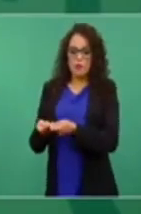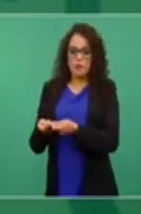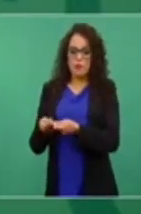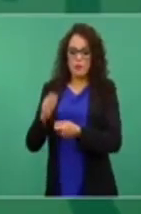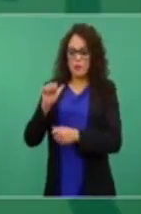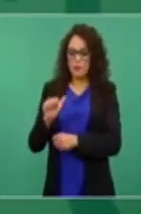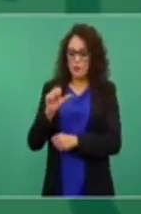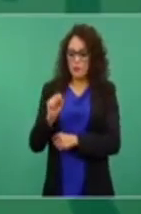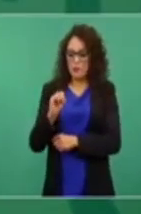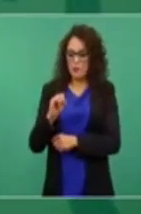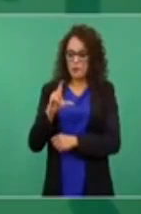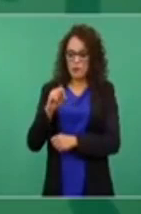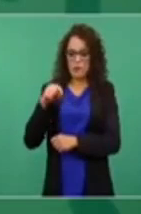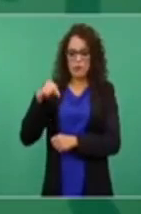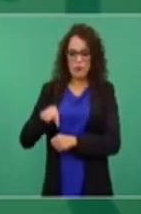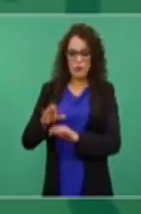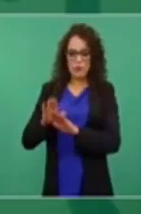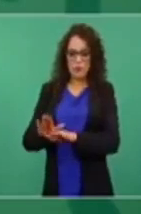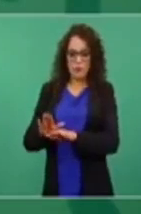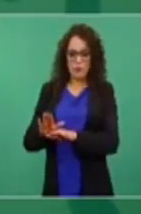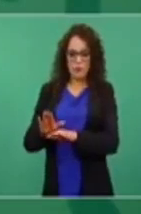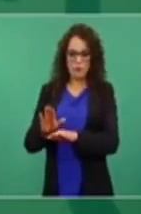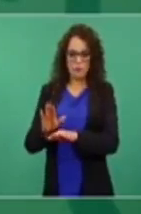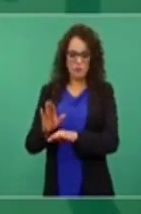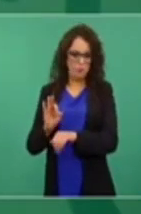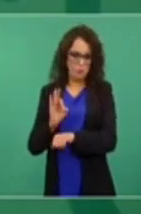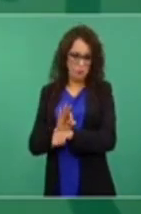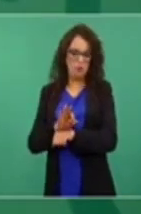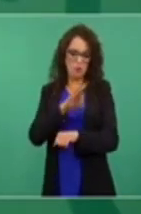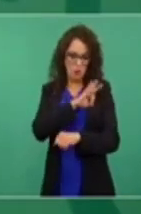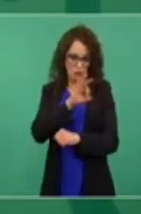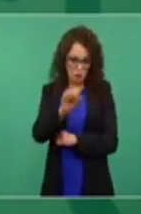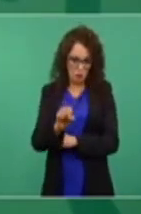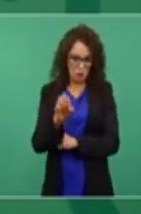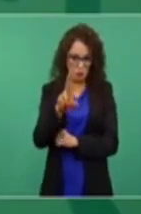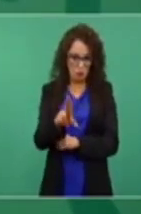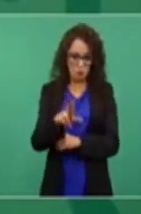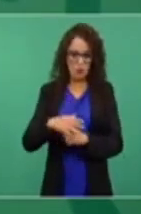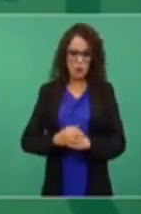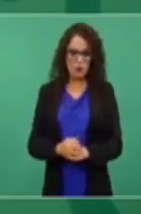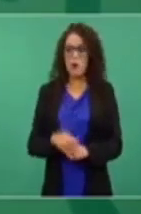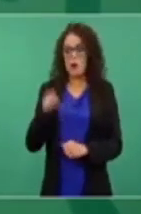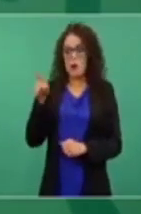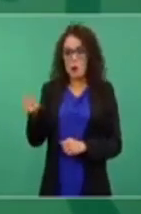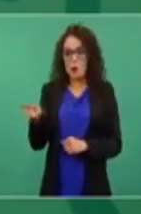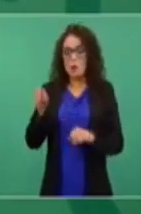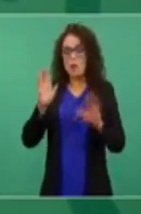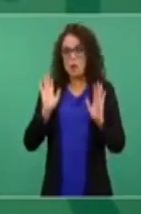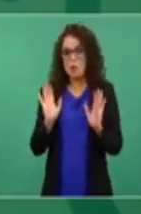asilo, es probable, y él resolvió